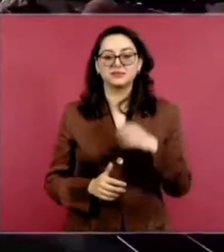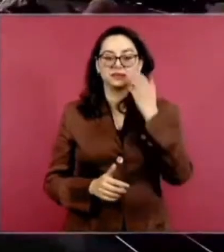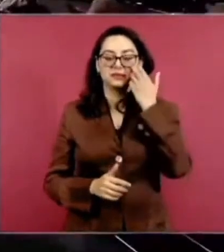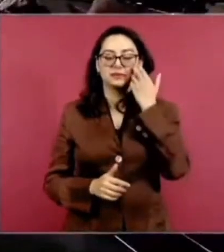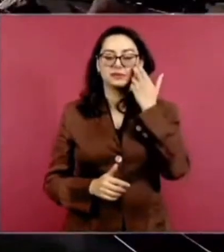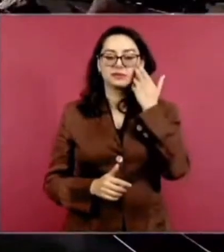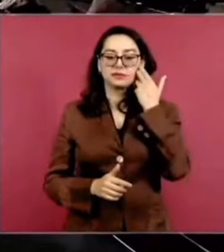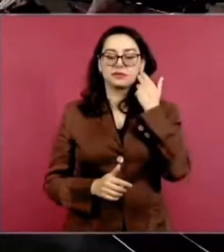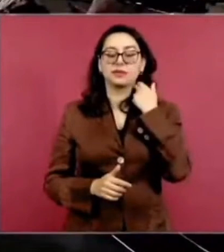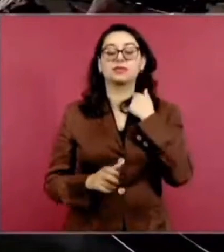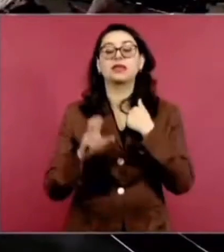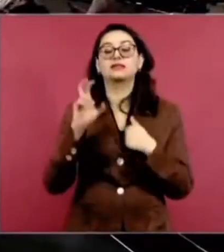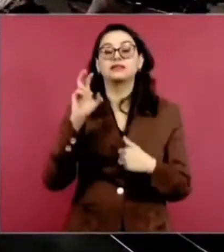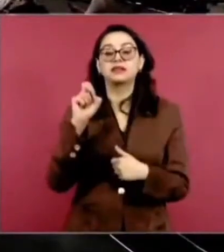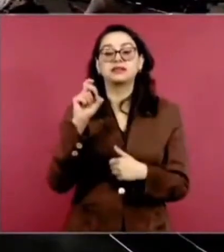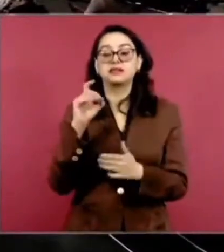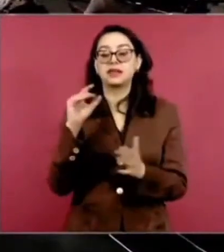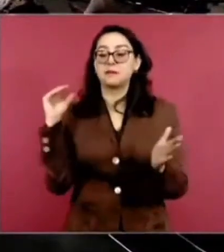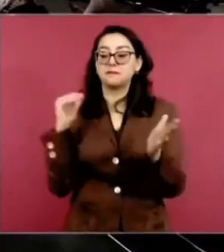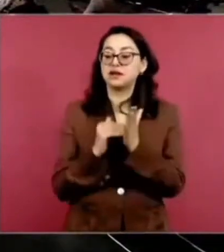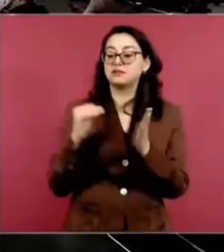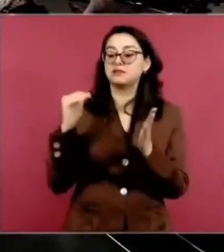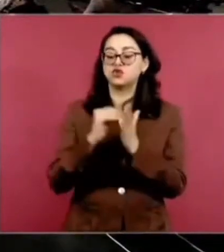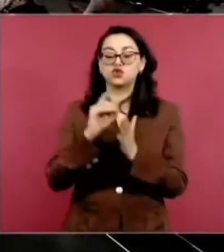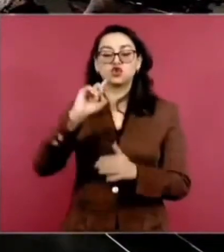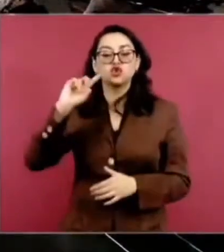30,000 millones de dólares.